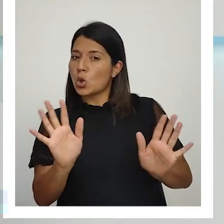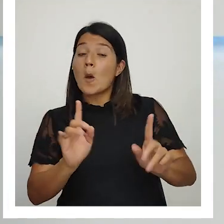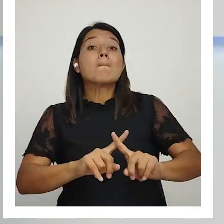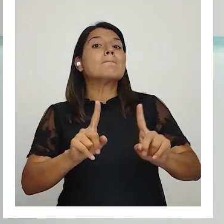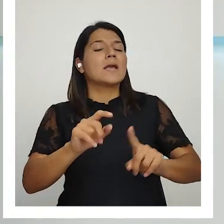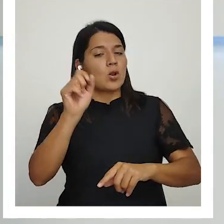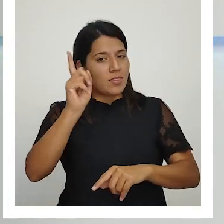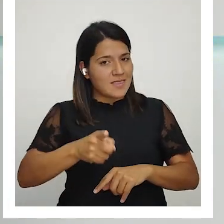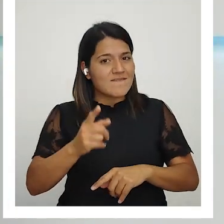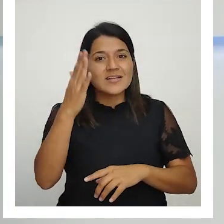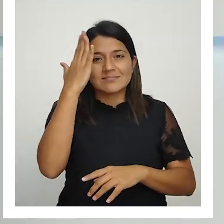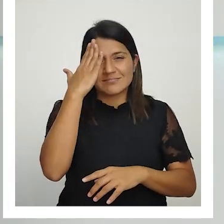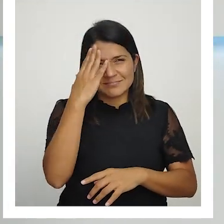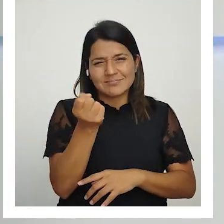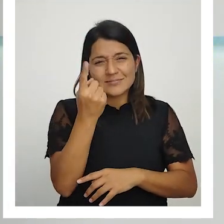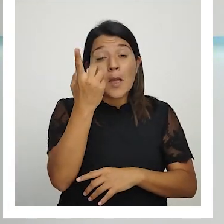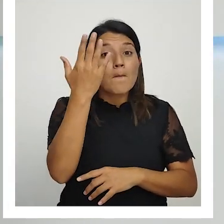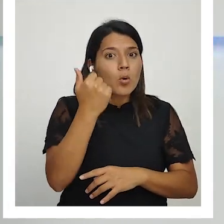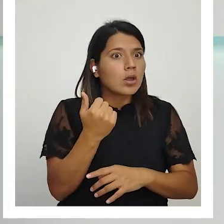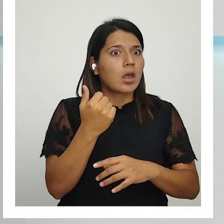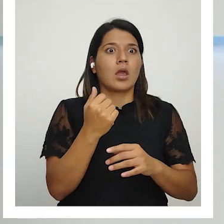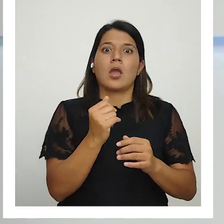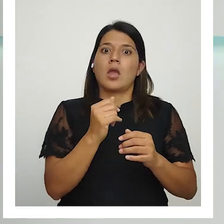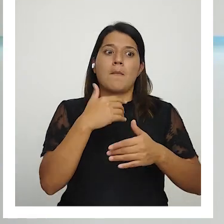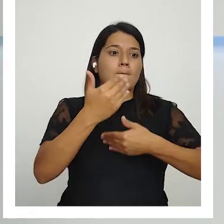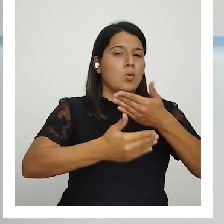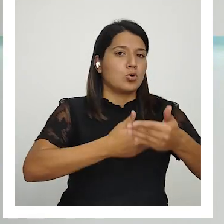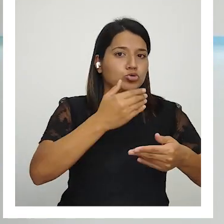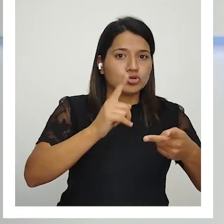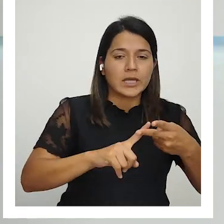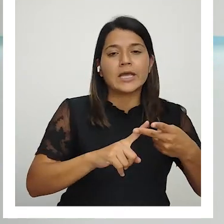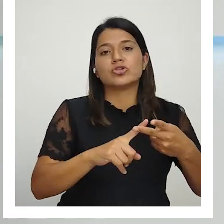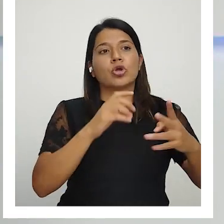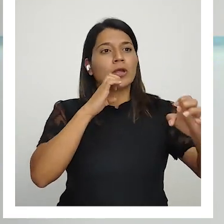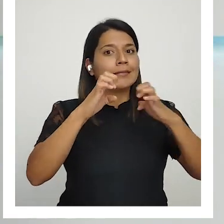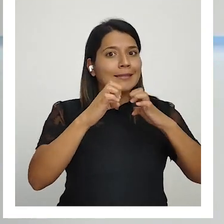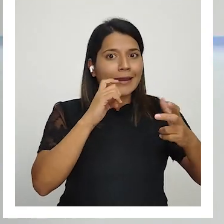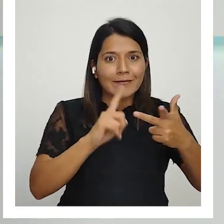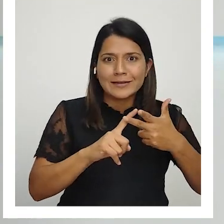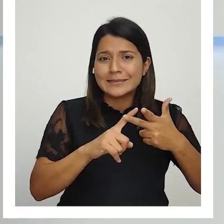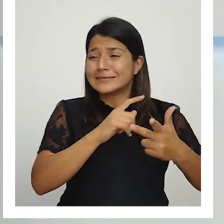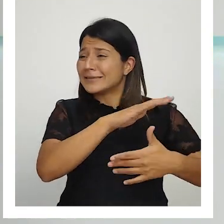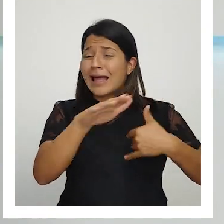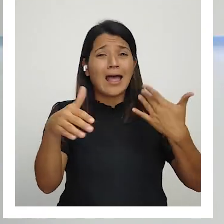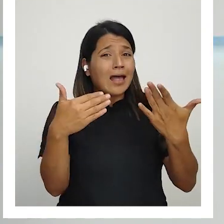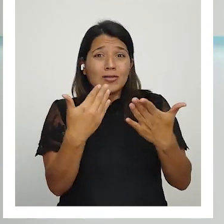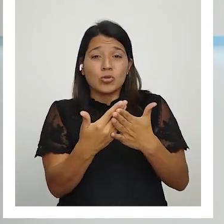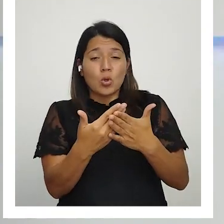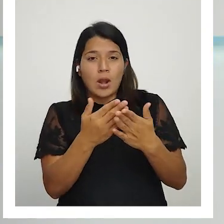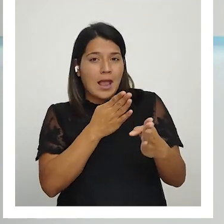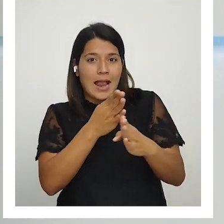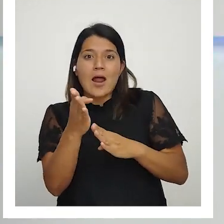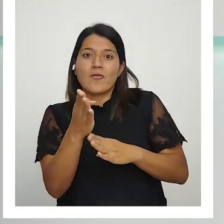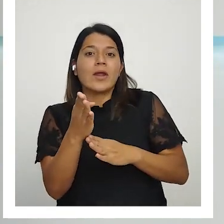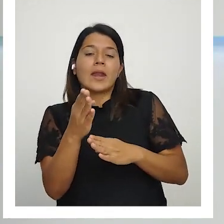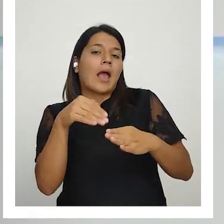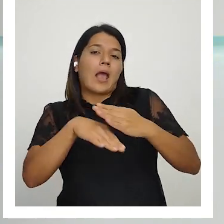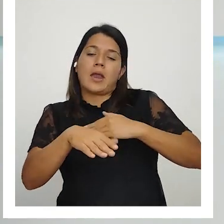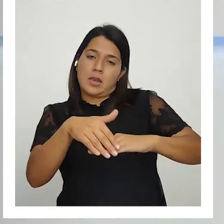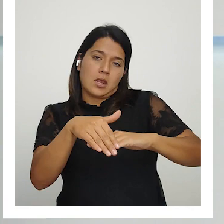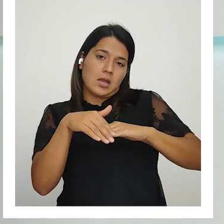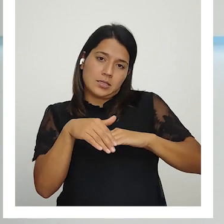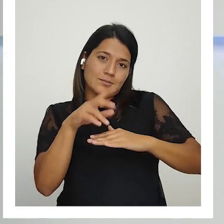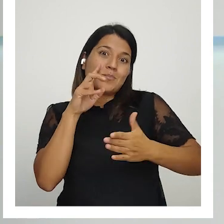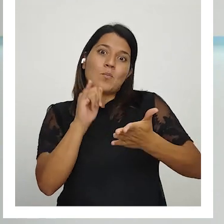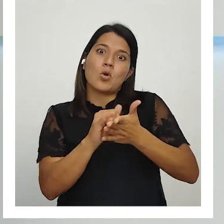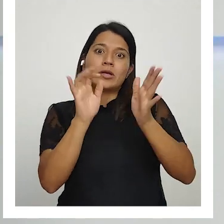aplicación, el proceso de entrevista y, por supuesto, la maestría se cursan en este idioma. Entonces es muy importante. Hago aquí la salvedad que